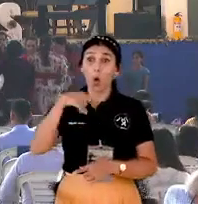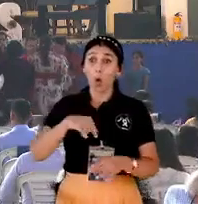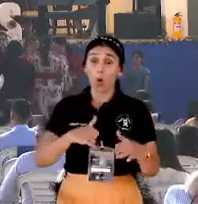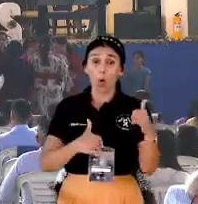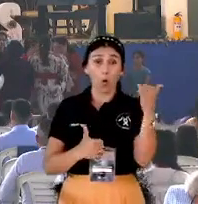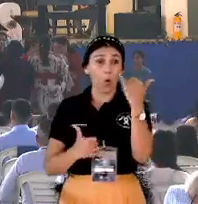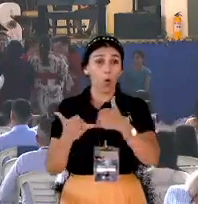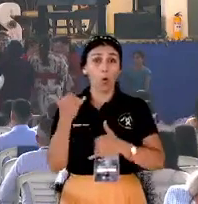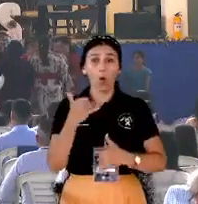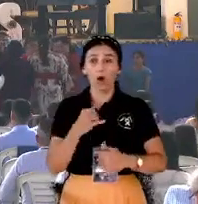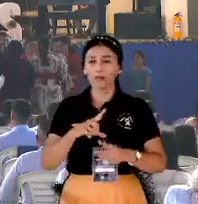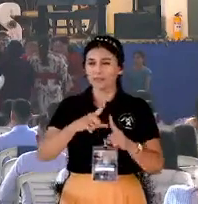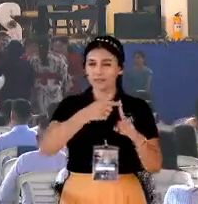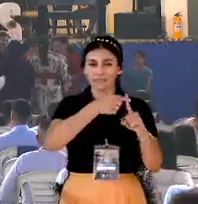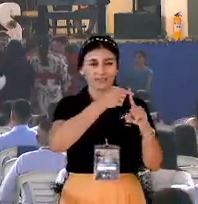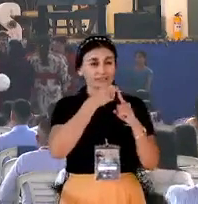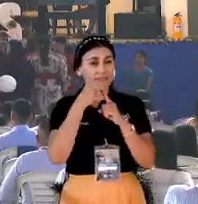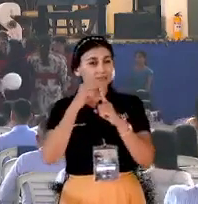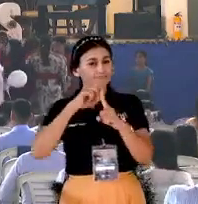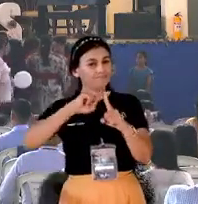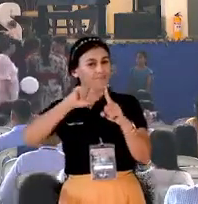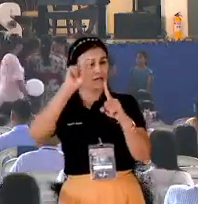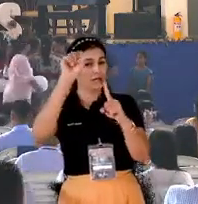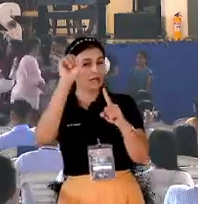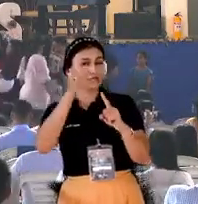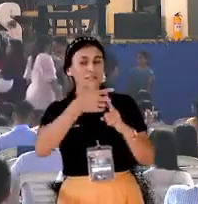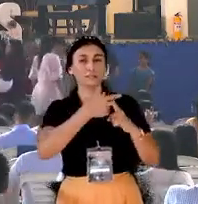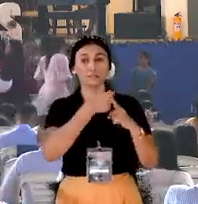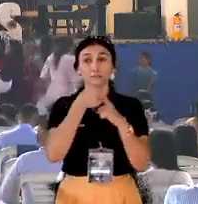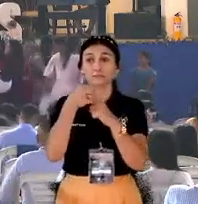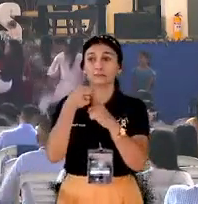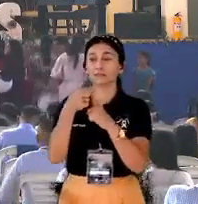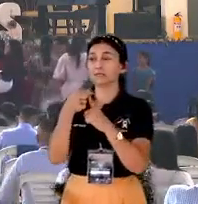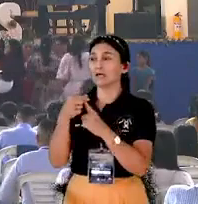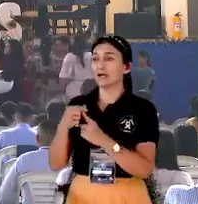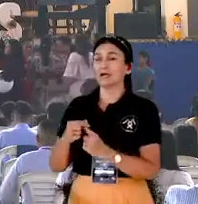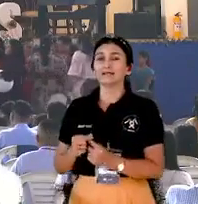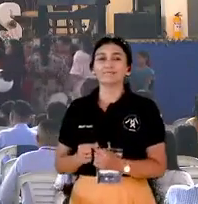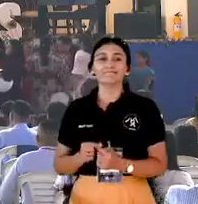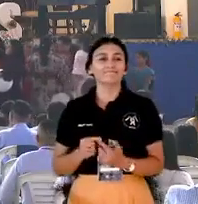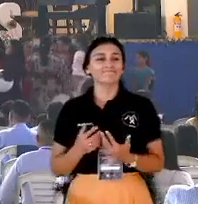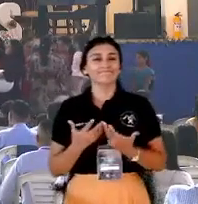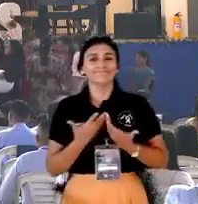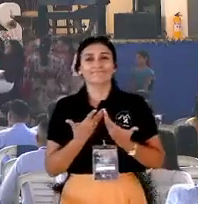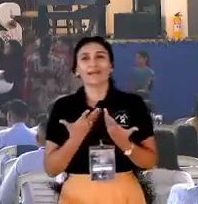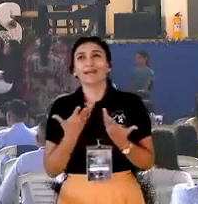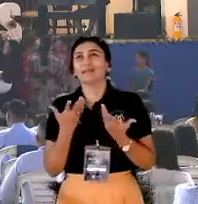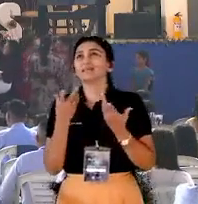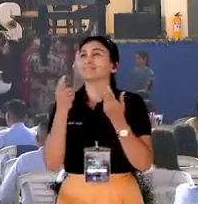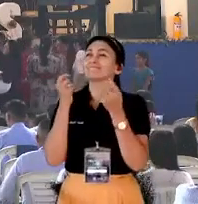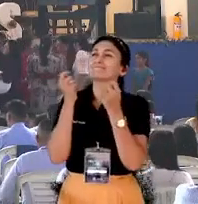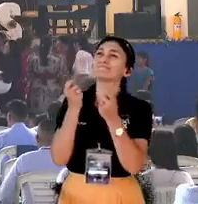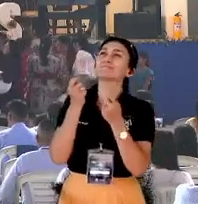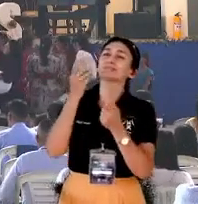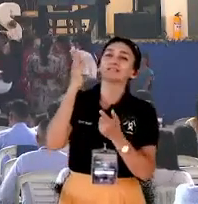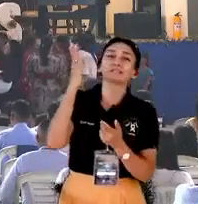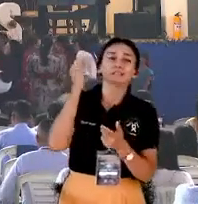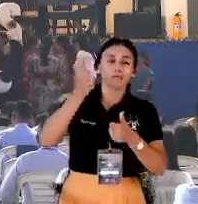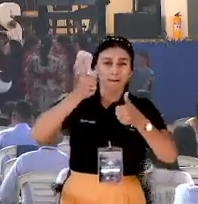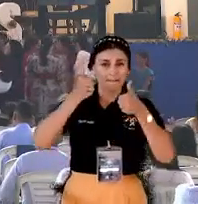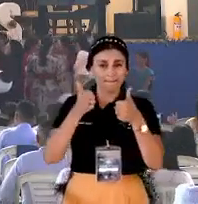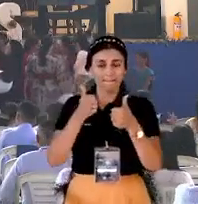especial para nosotras como lo han sido mucho. Queremos resaltar a un Dios que sigue siendo bueno